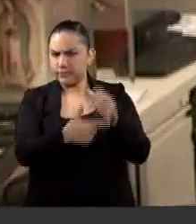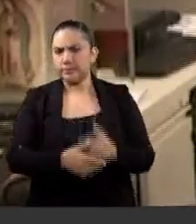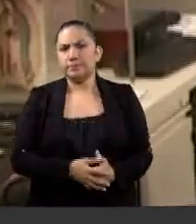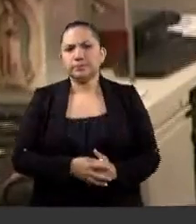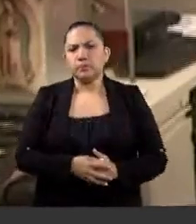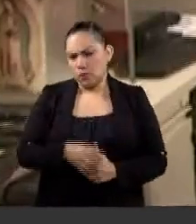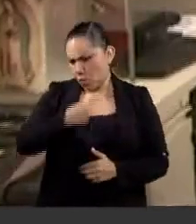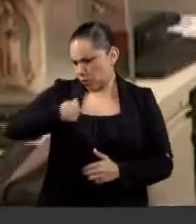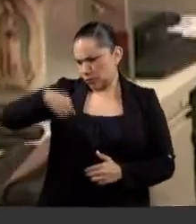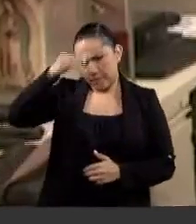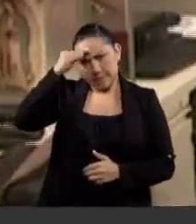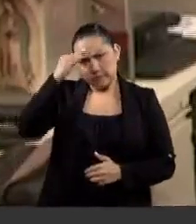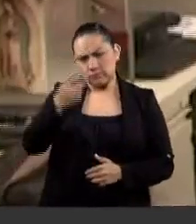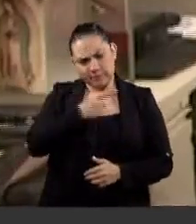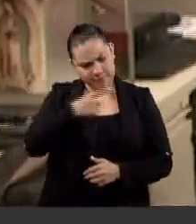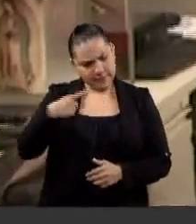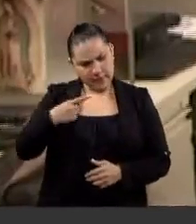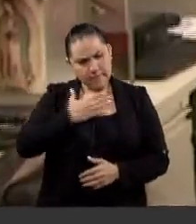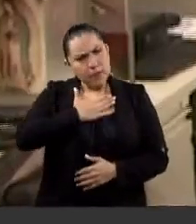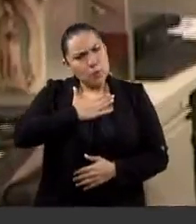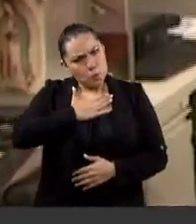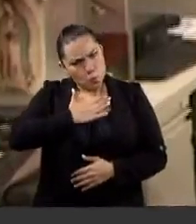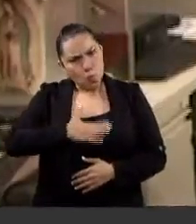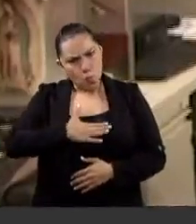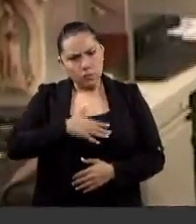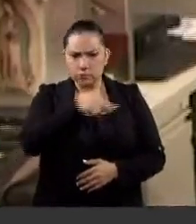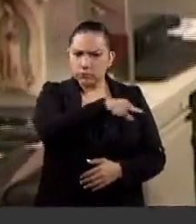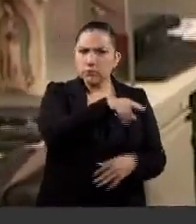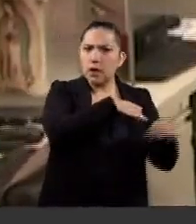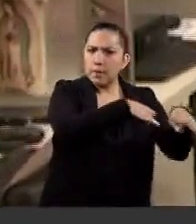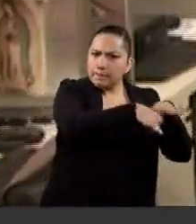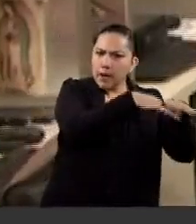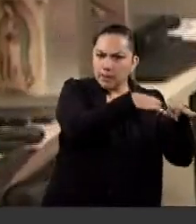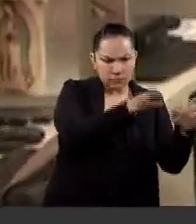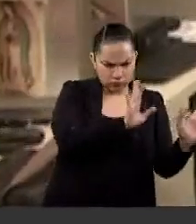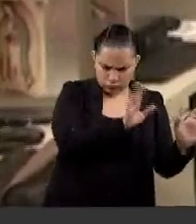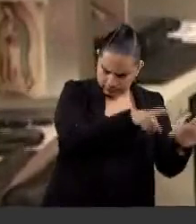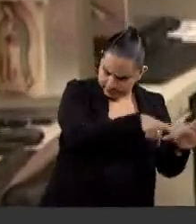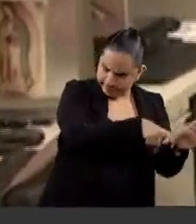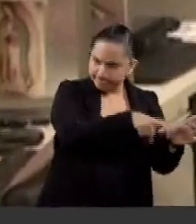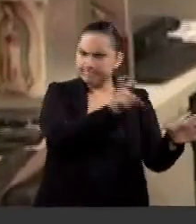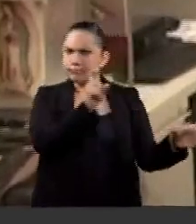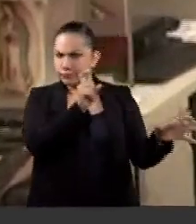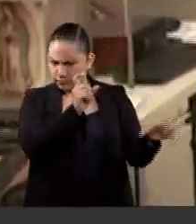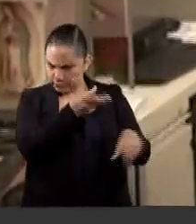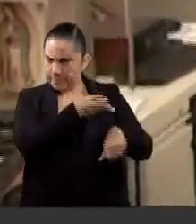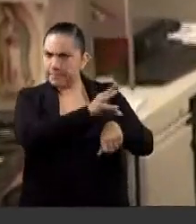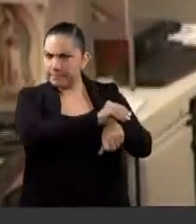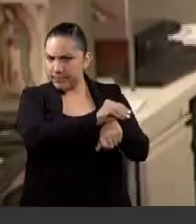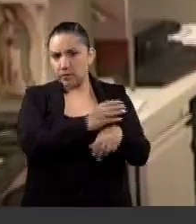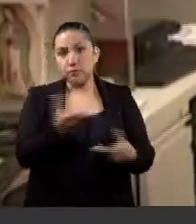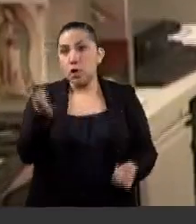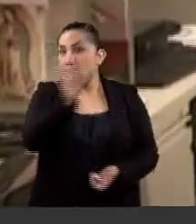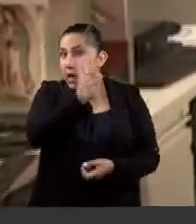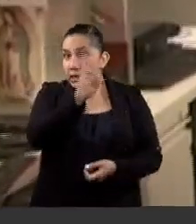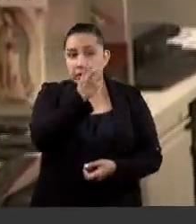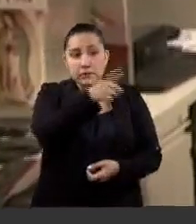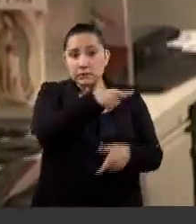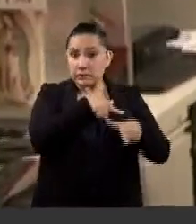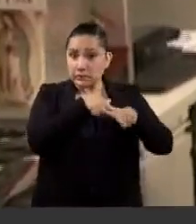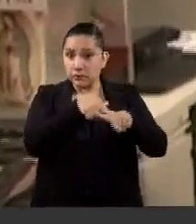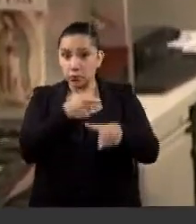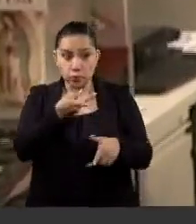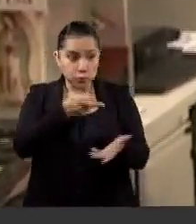licencias sino pues correrían incluso riesgos de ser descalificados si se comprueba que hay un uso político